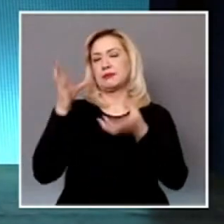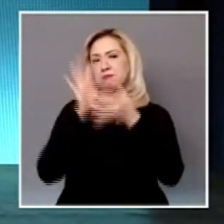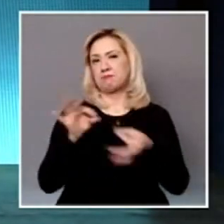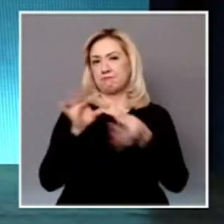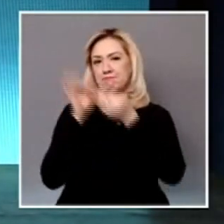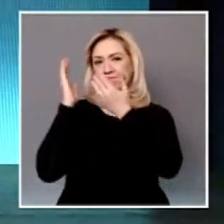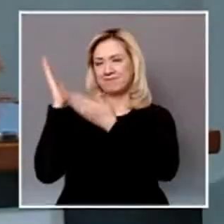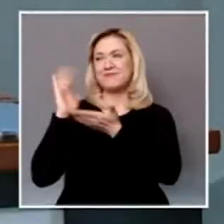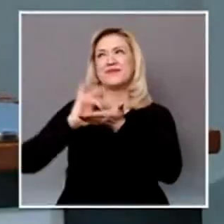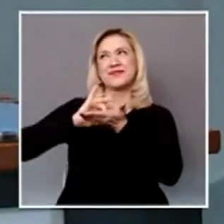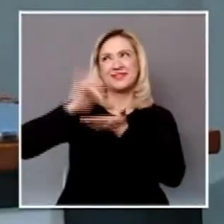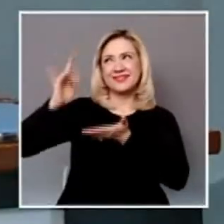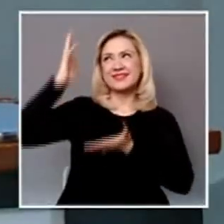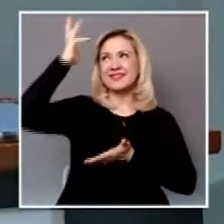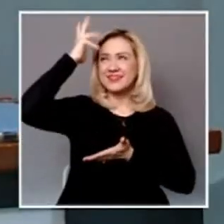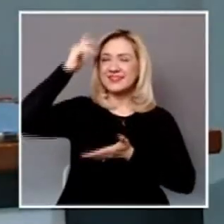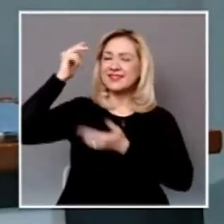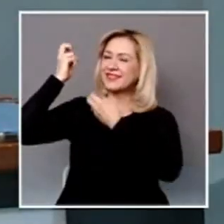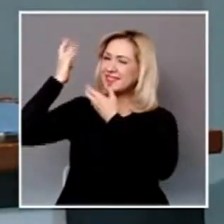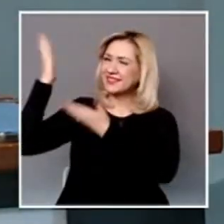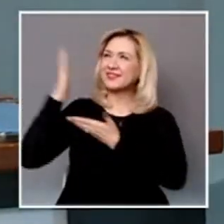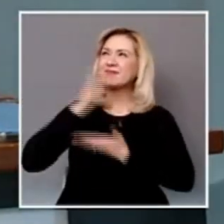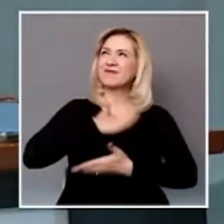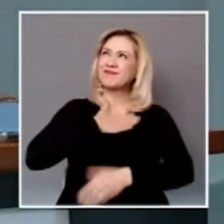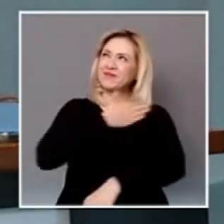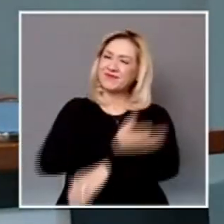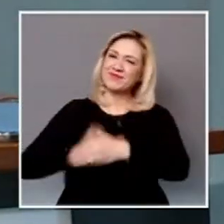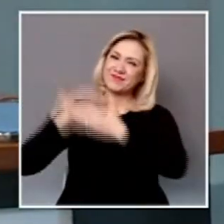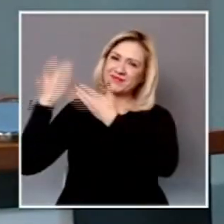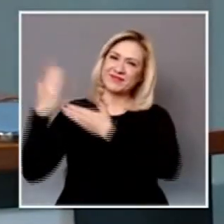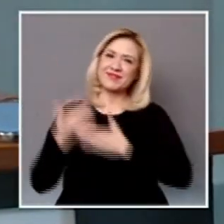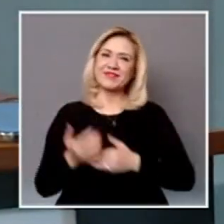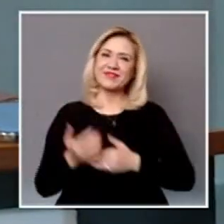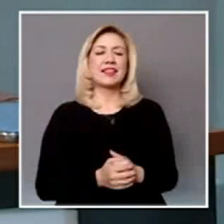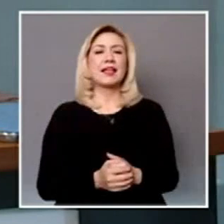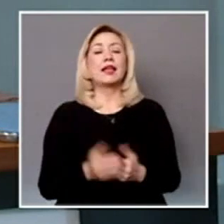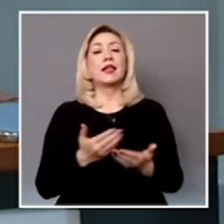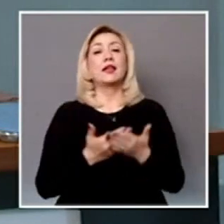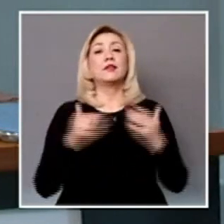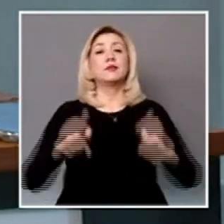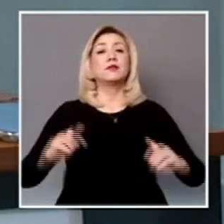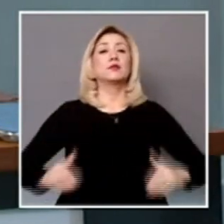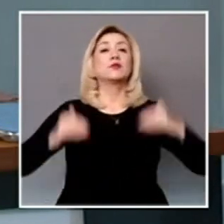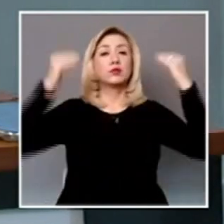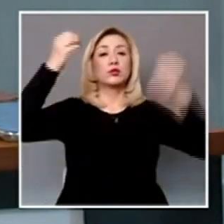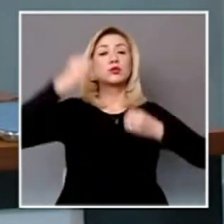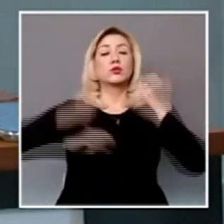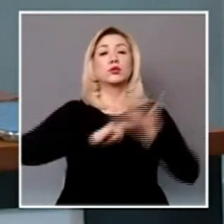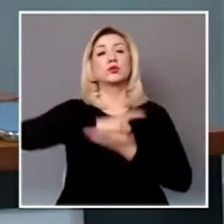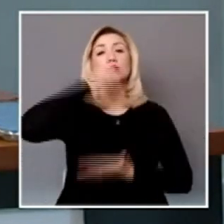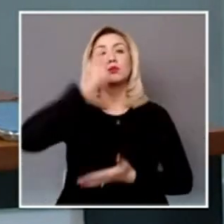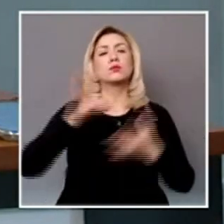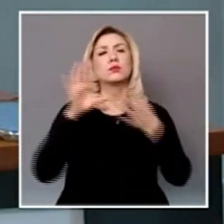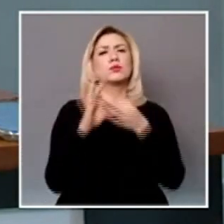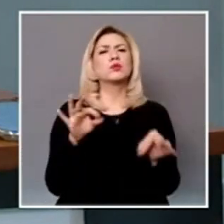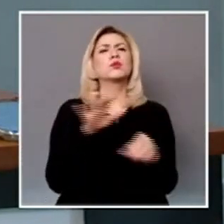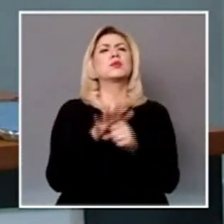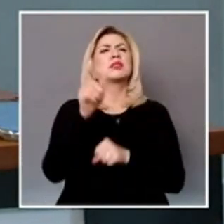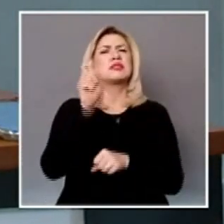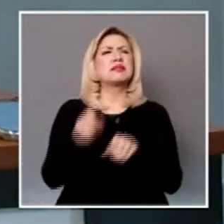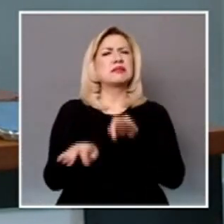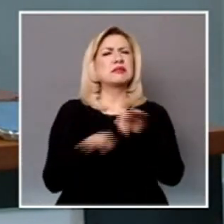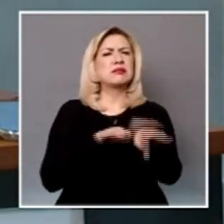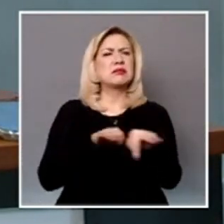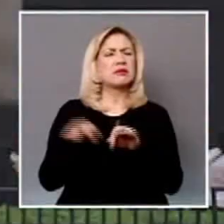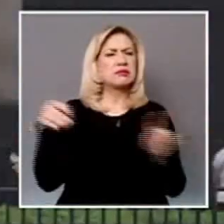por el reporte. Que tengas una excelente tarde. Y la Suprema Corte explicó cuáles son sus funciones esenciales, recordando